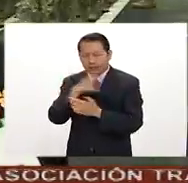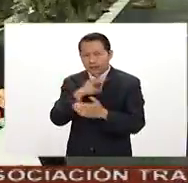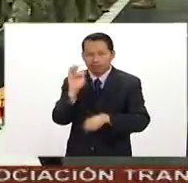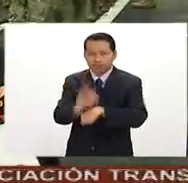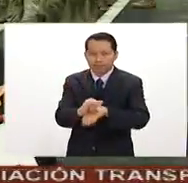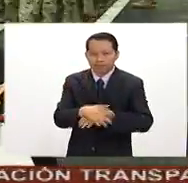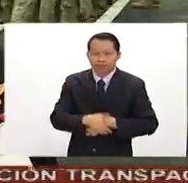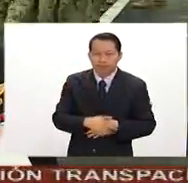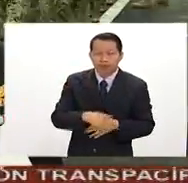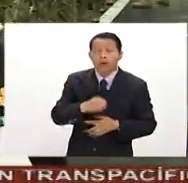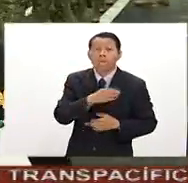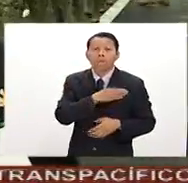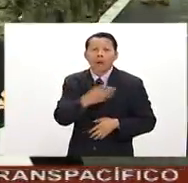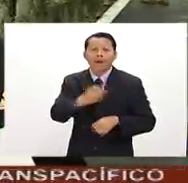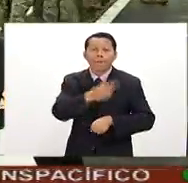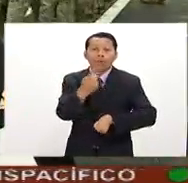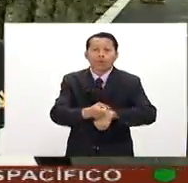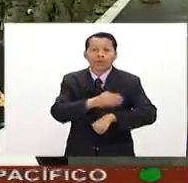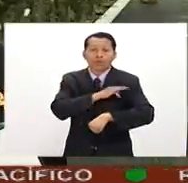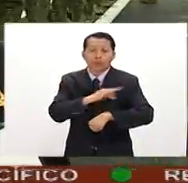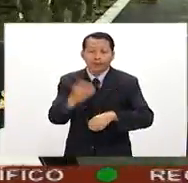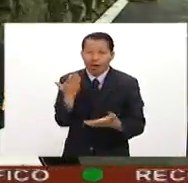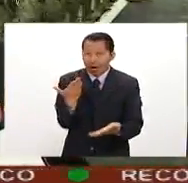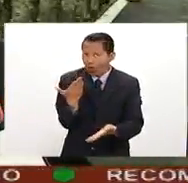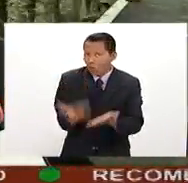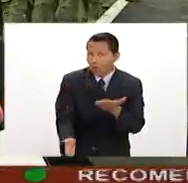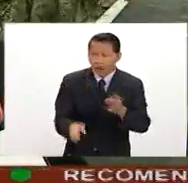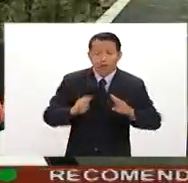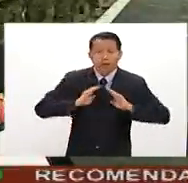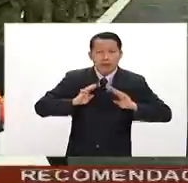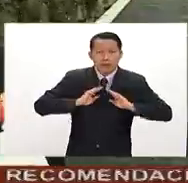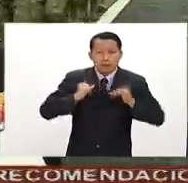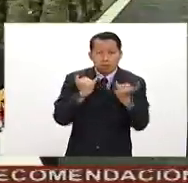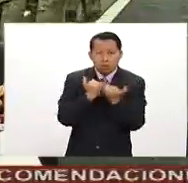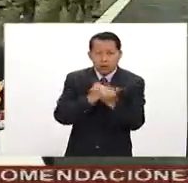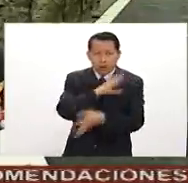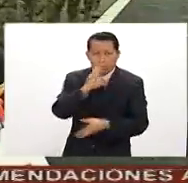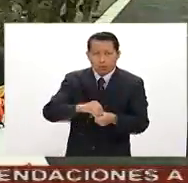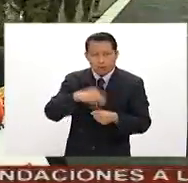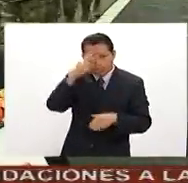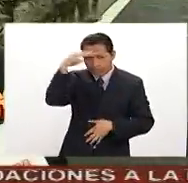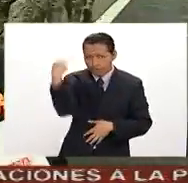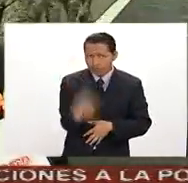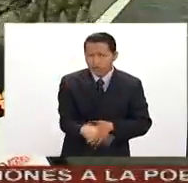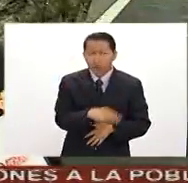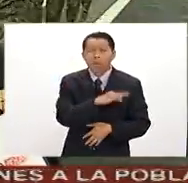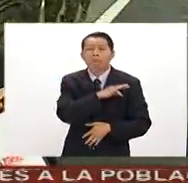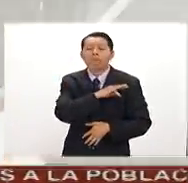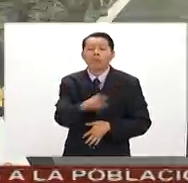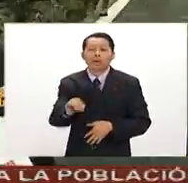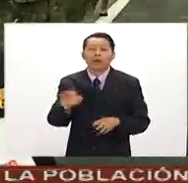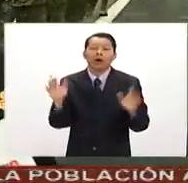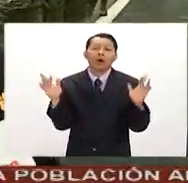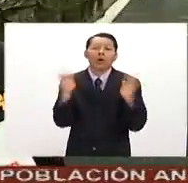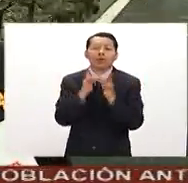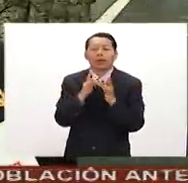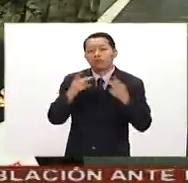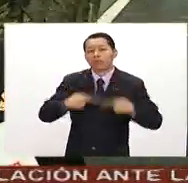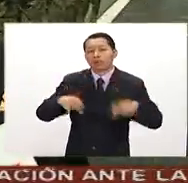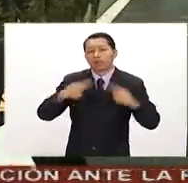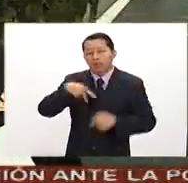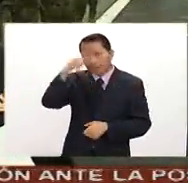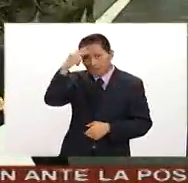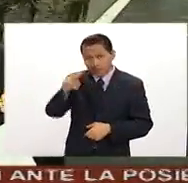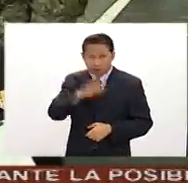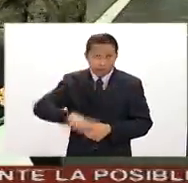buena oportunidad que tenemos las Fuerzas Armadas y en este caso la Armada de México de acercarnos al pueblo de México y que sepa el